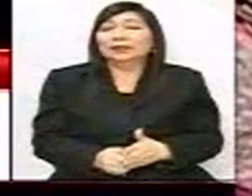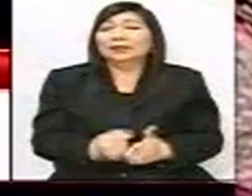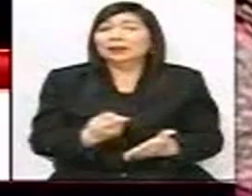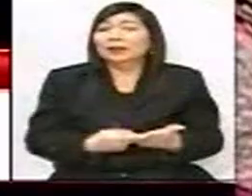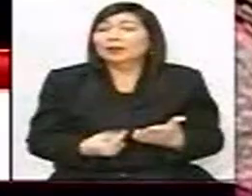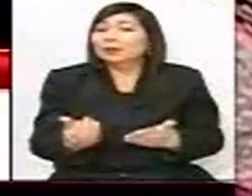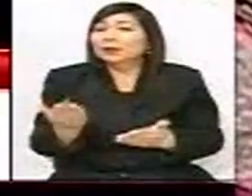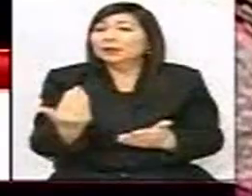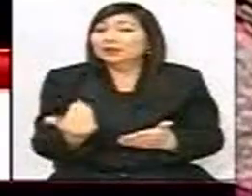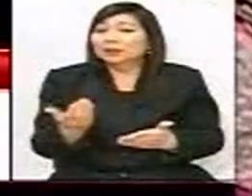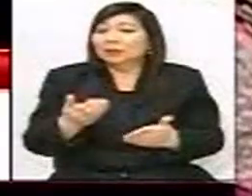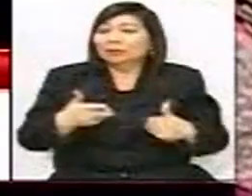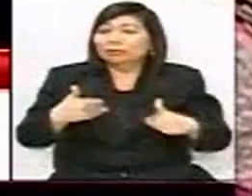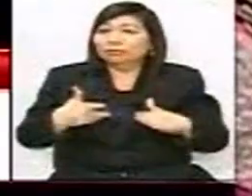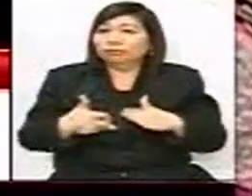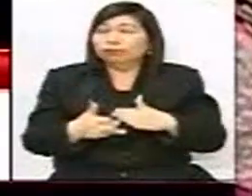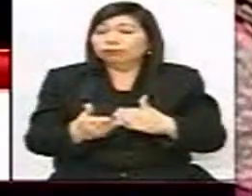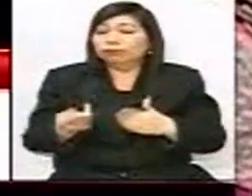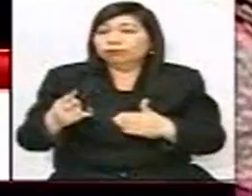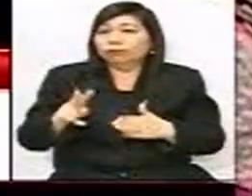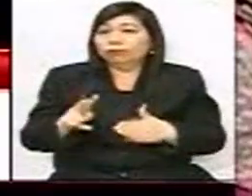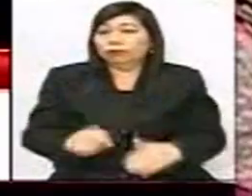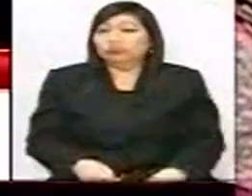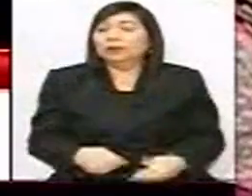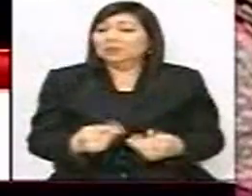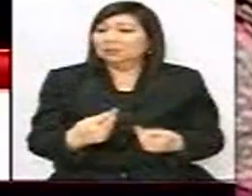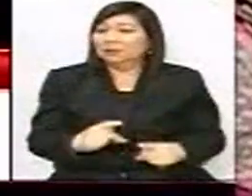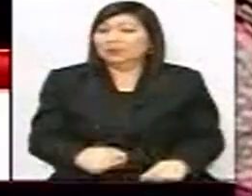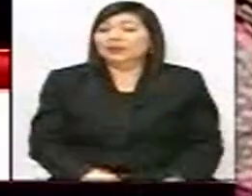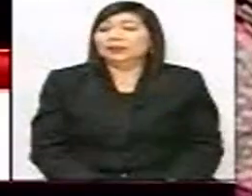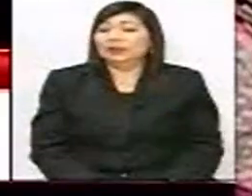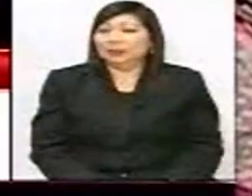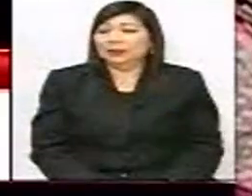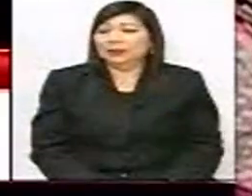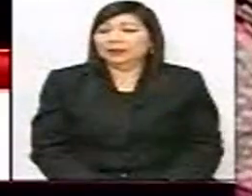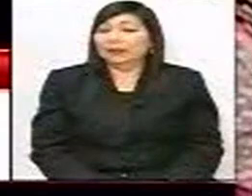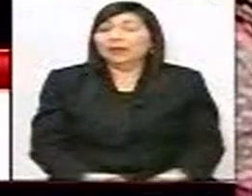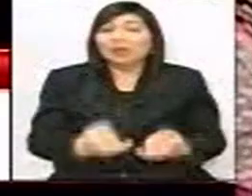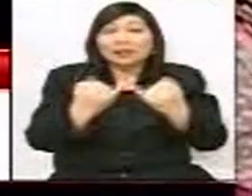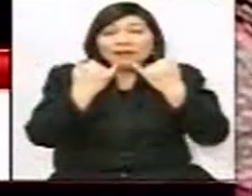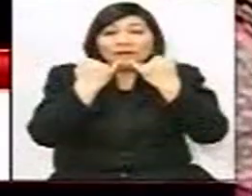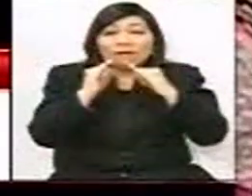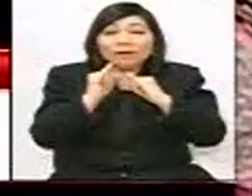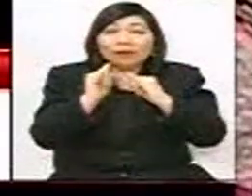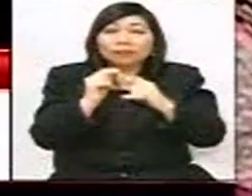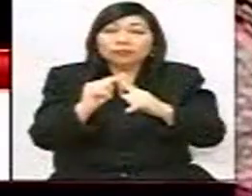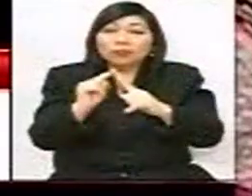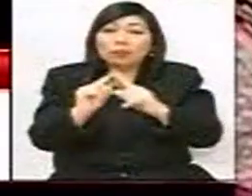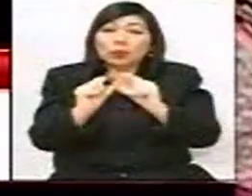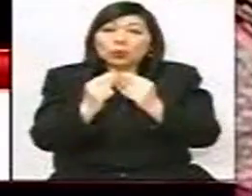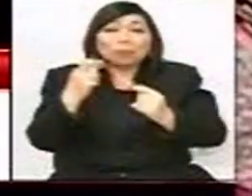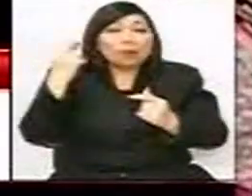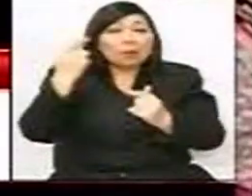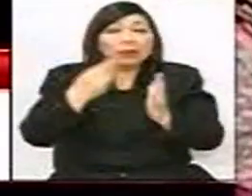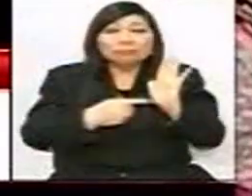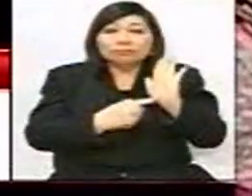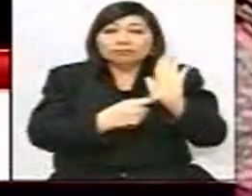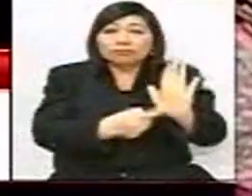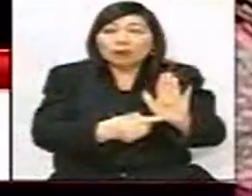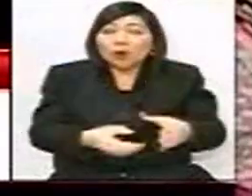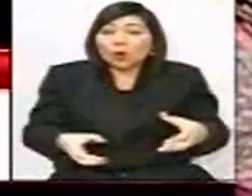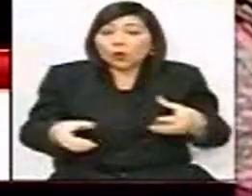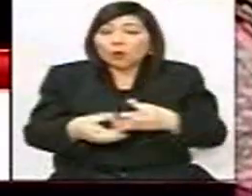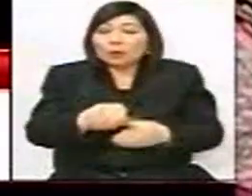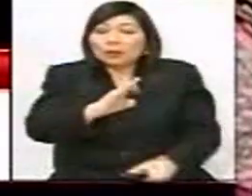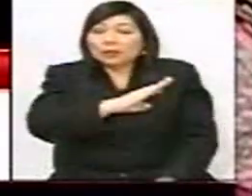estaban cobrando peajes por encima de lo permitido. El informe es multipartidario, se presentó a la